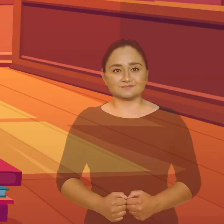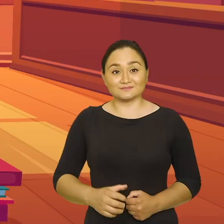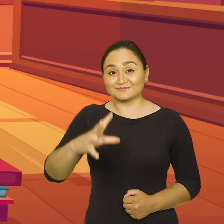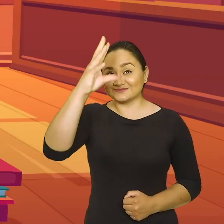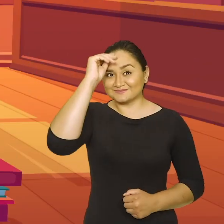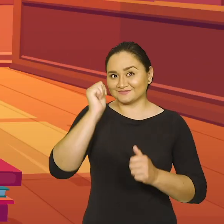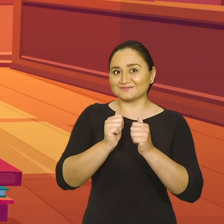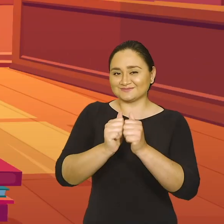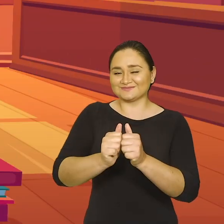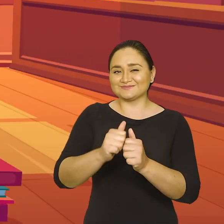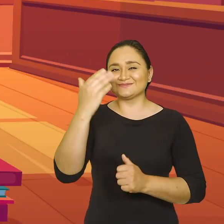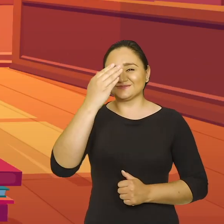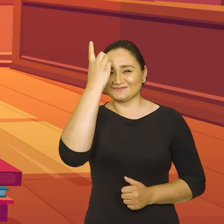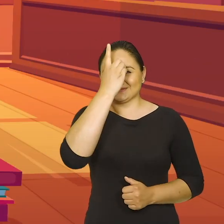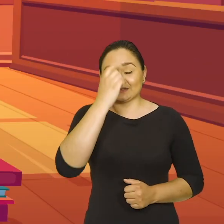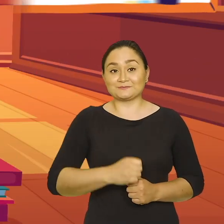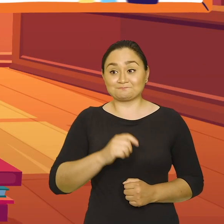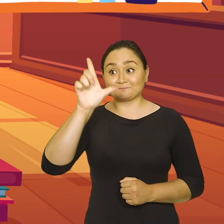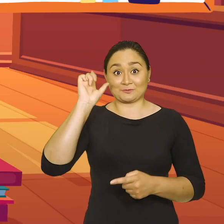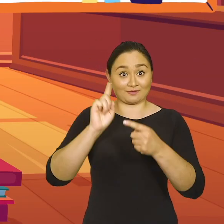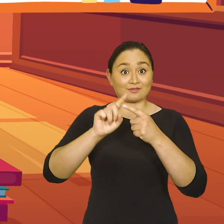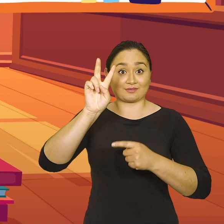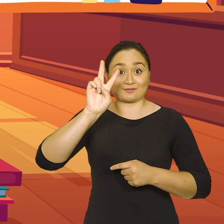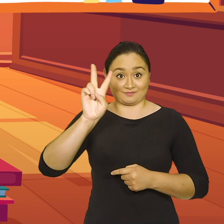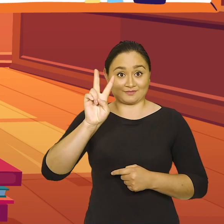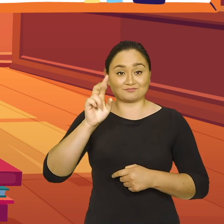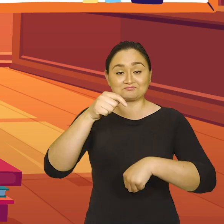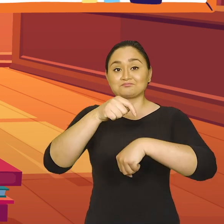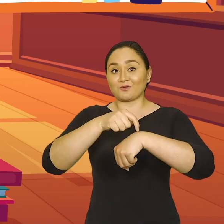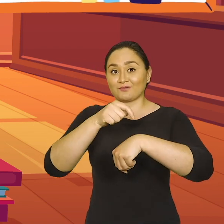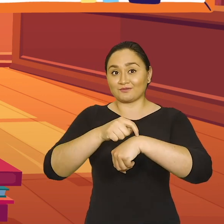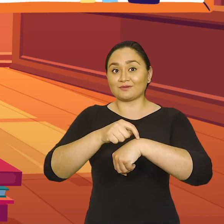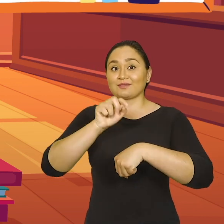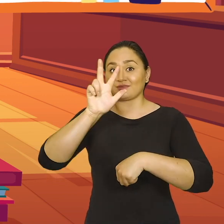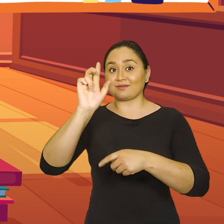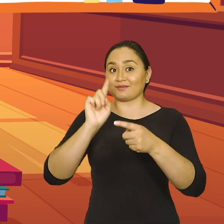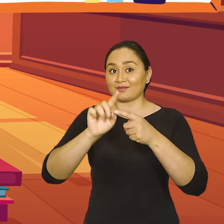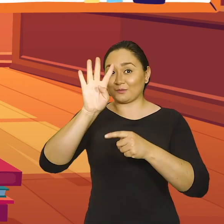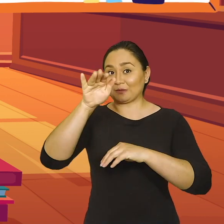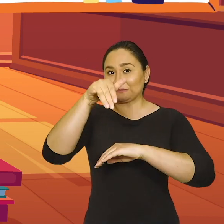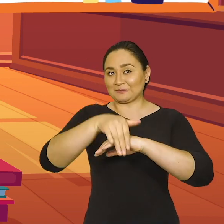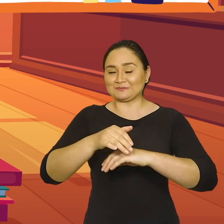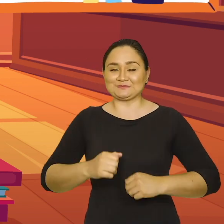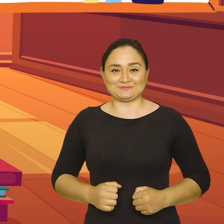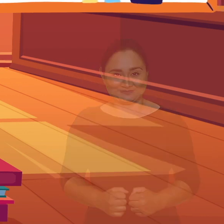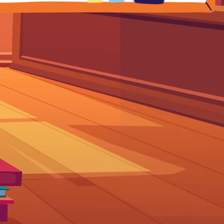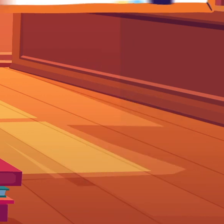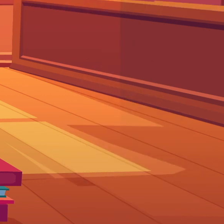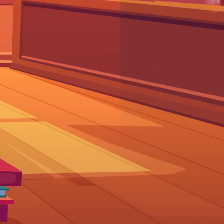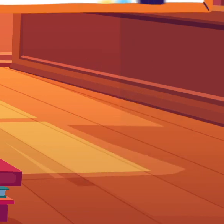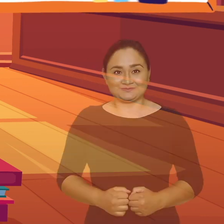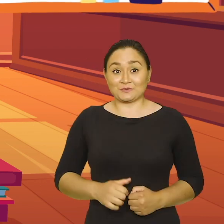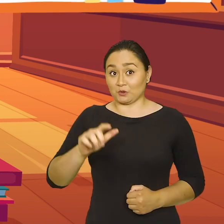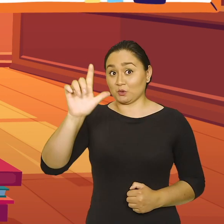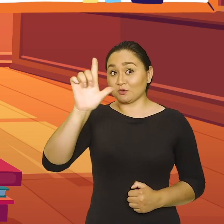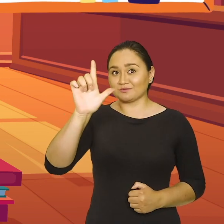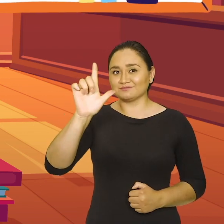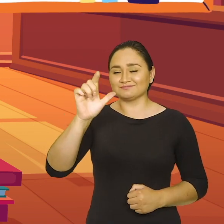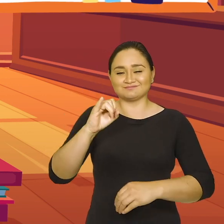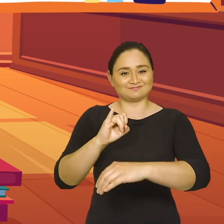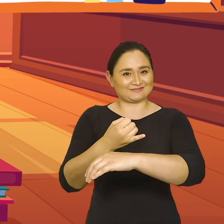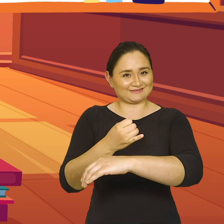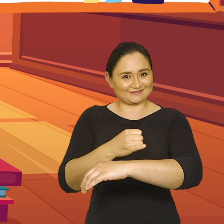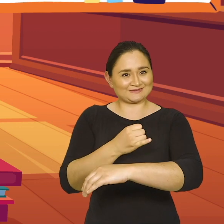aprendemos juntos con la profe diana de lunes a viernes de 15 a 16 horas lunes